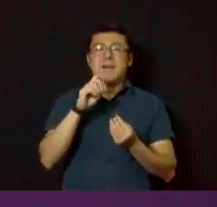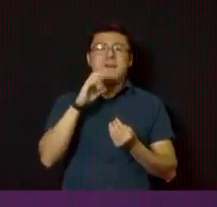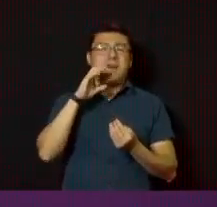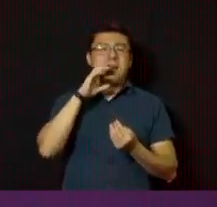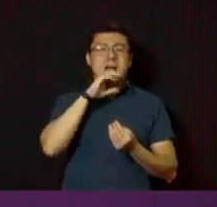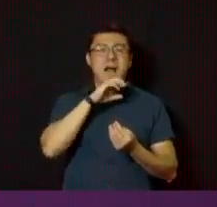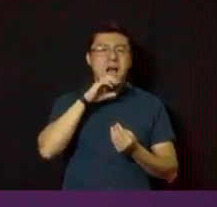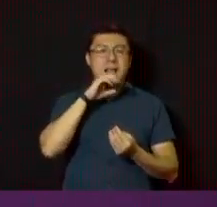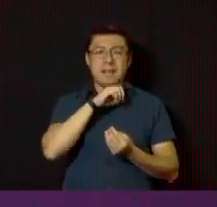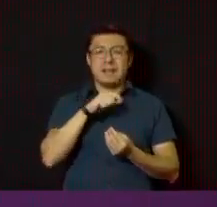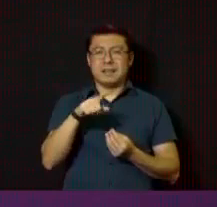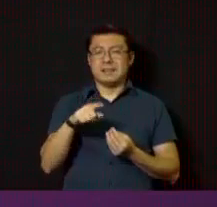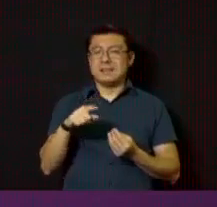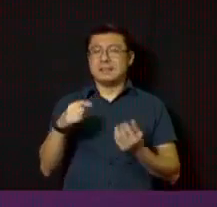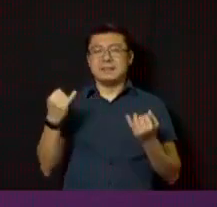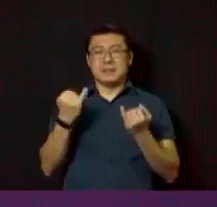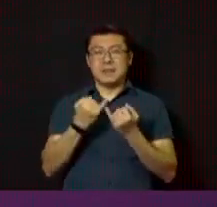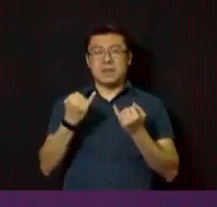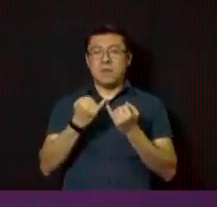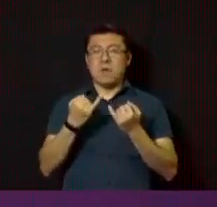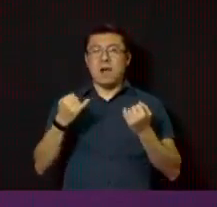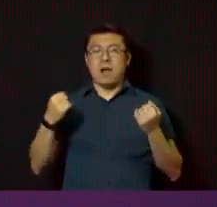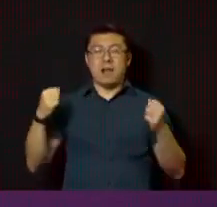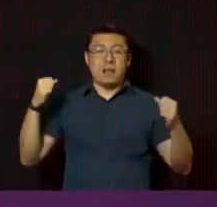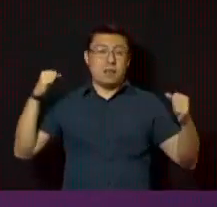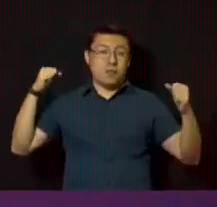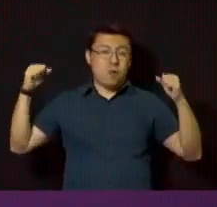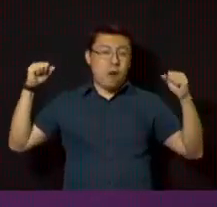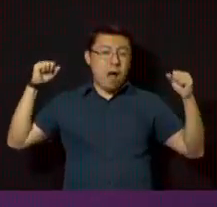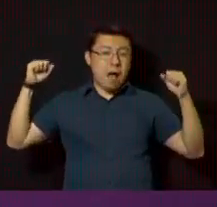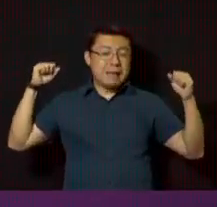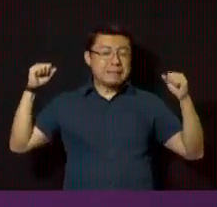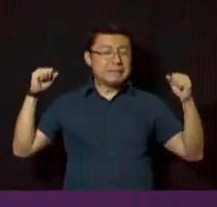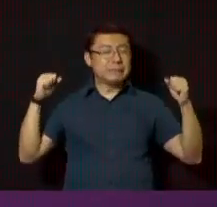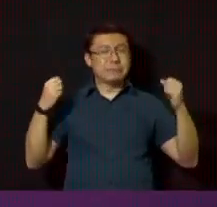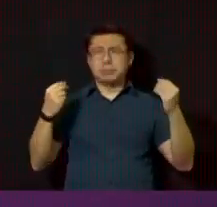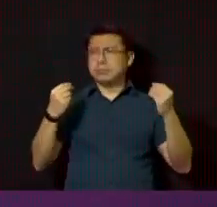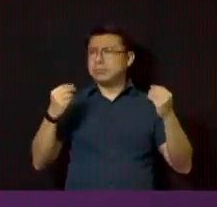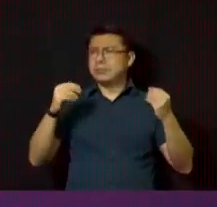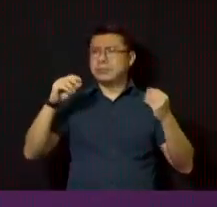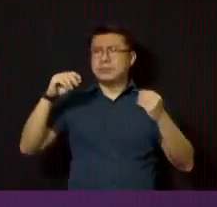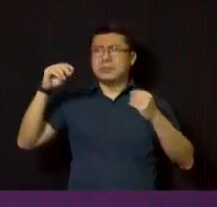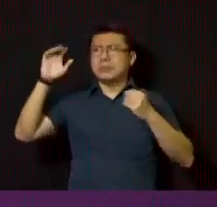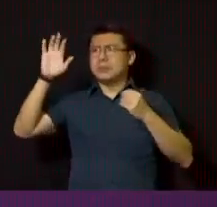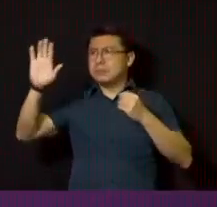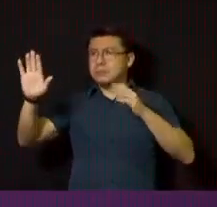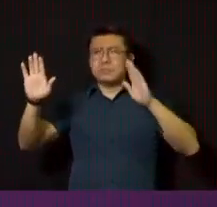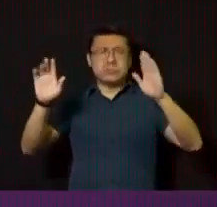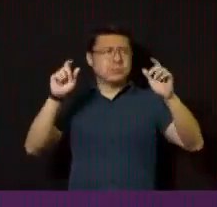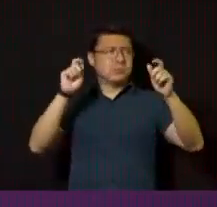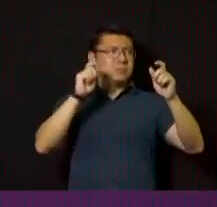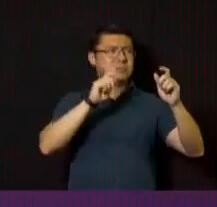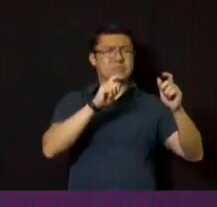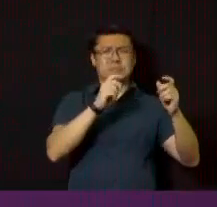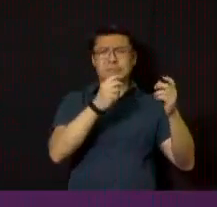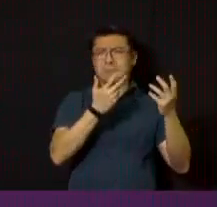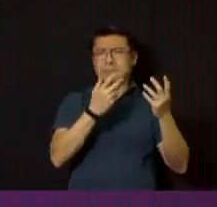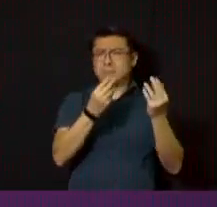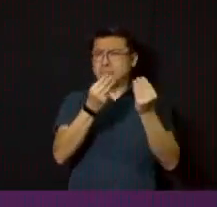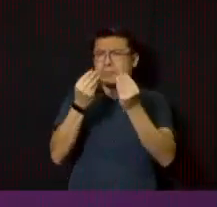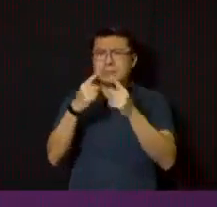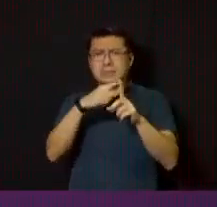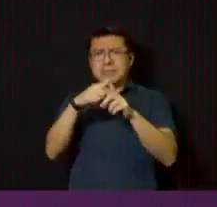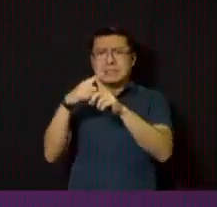Las toallas, yo veía hartas toallas, decía: wow, tantas toallas, ¿por qué hay tantas toallas, no? Y empecé a usar una toalla y